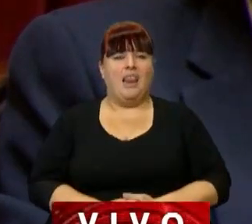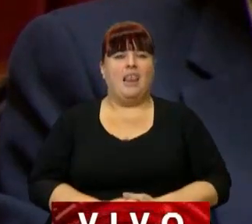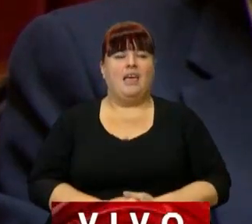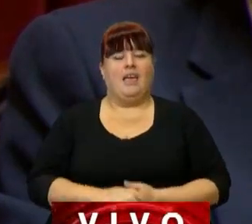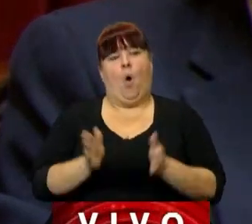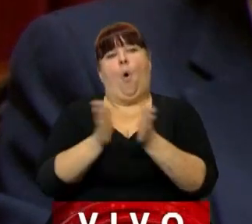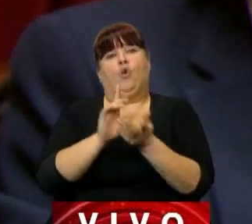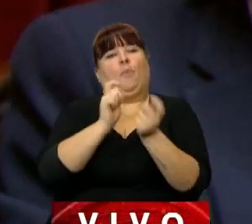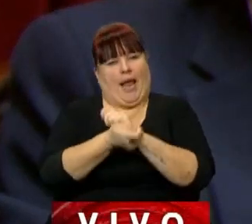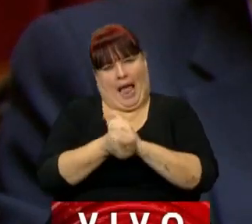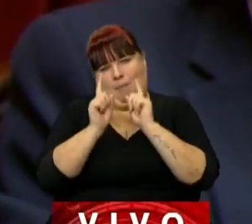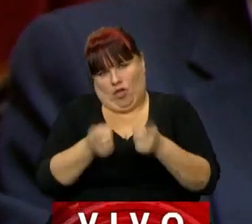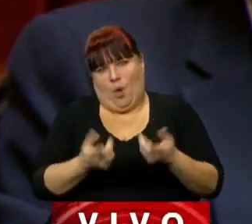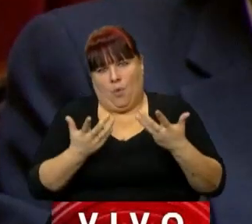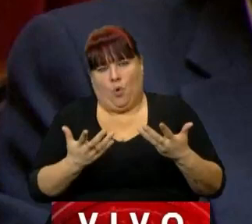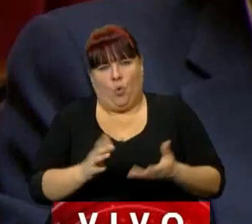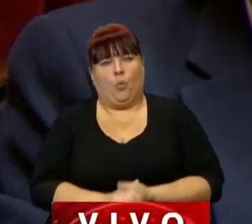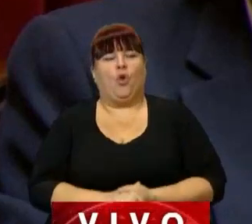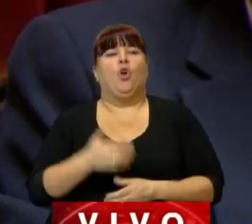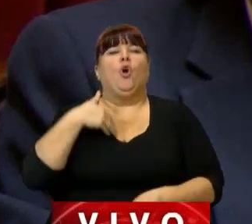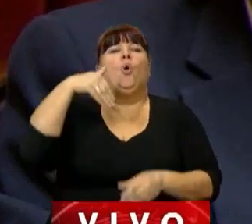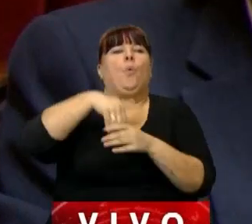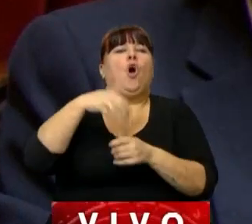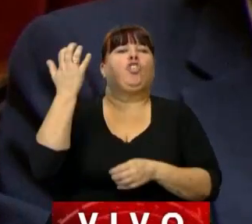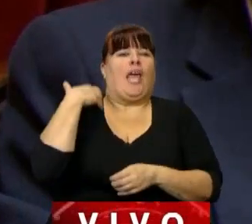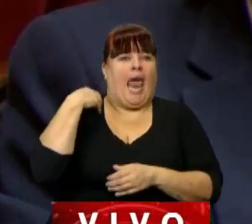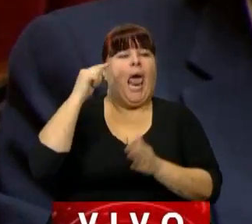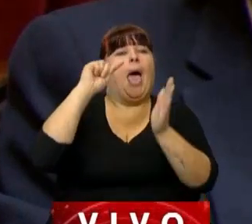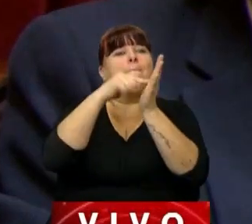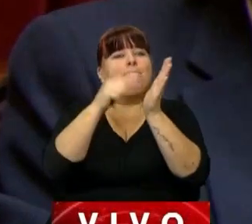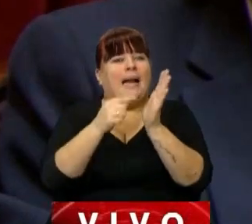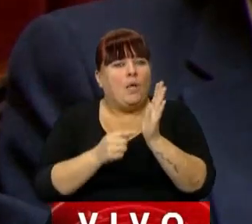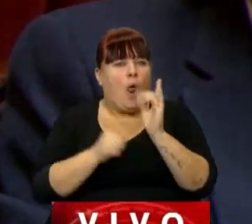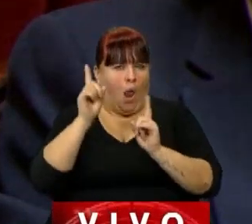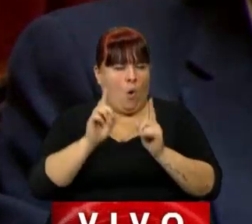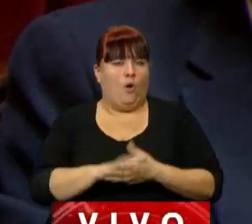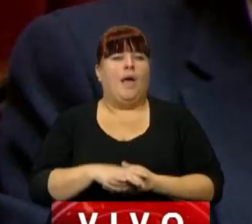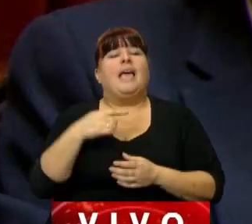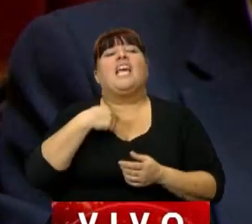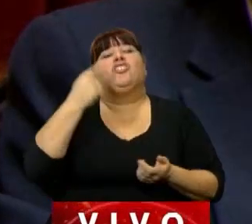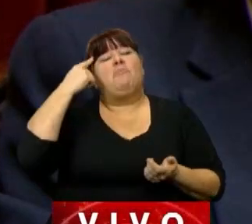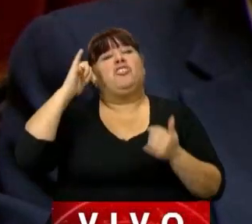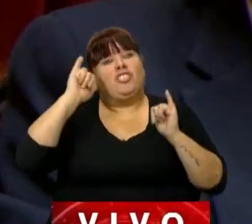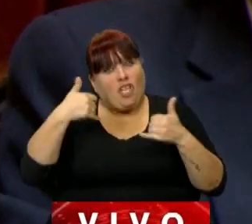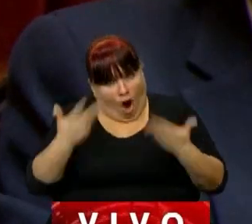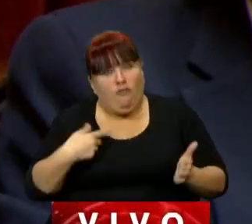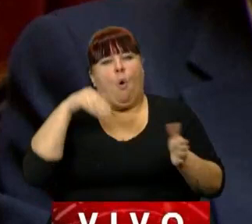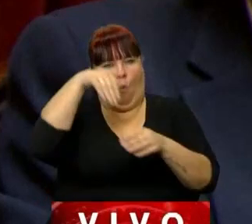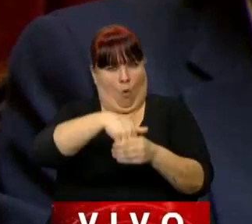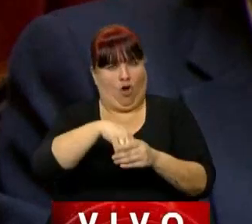y junto por el cambio, por supuesto, voy a votar en general y en particular a las observaciones que crea conveniente.